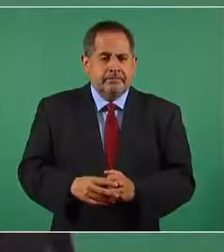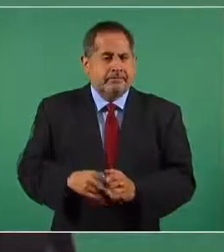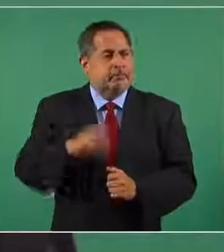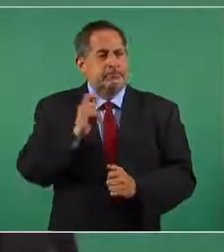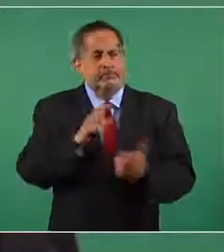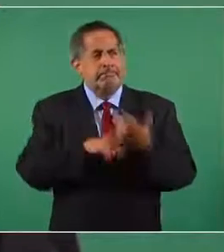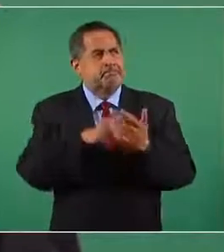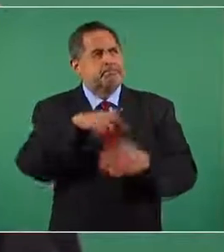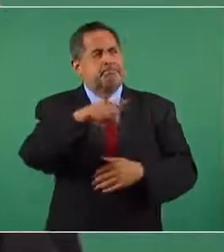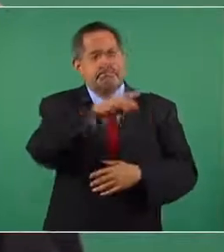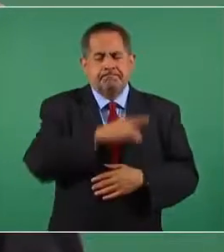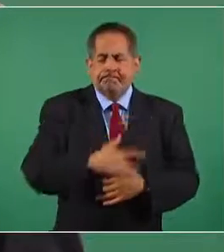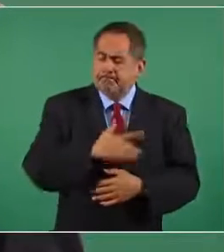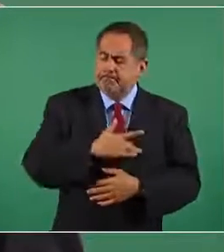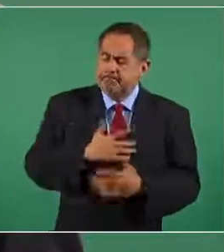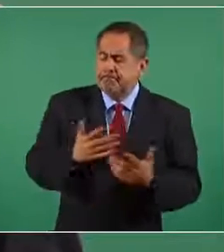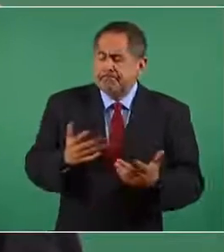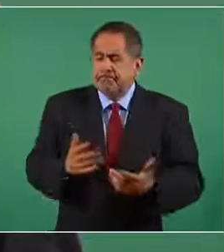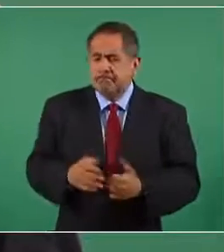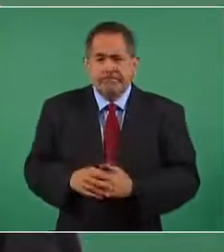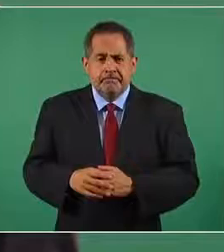acciones